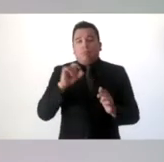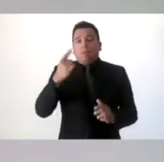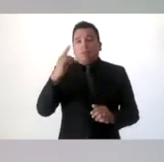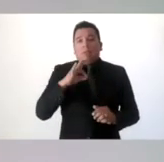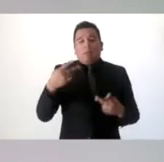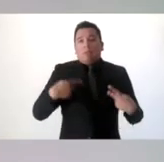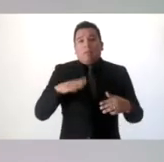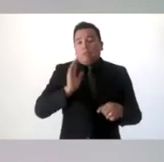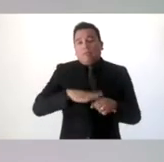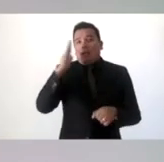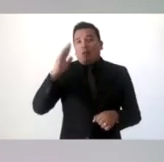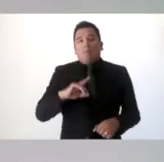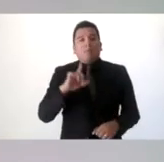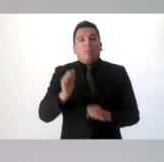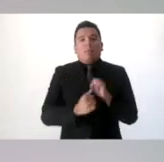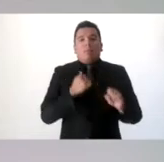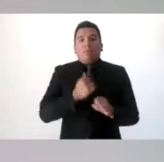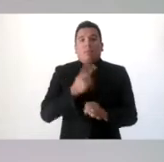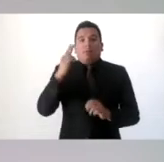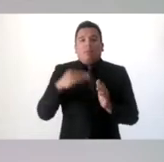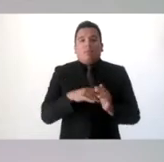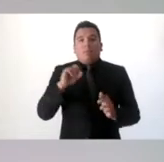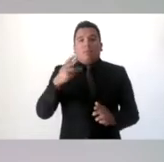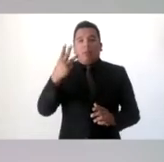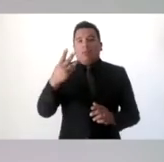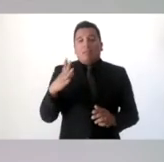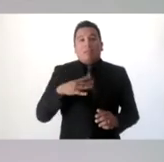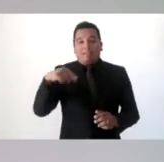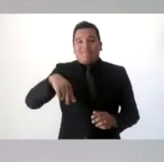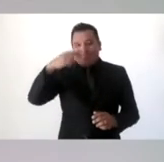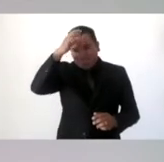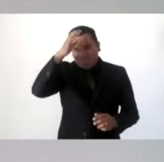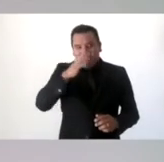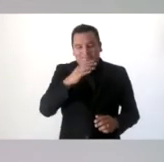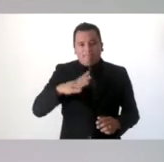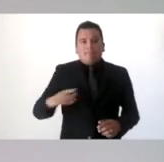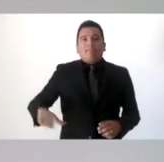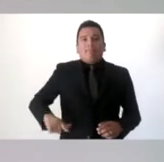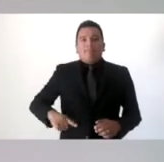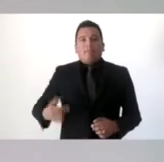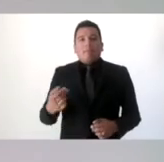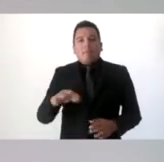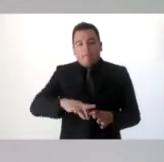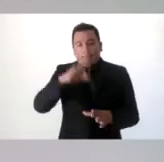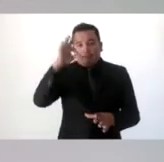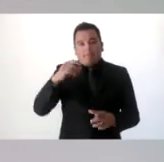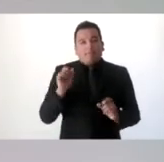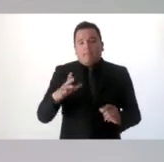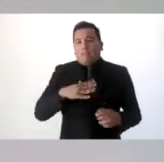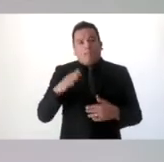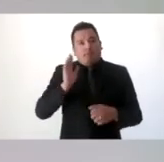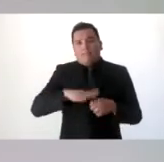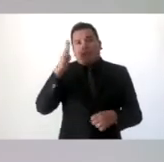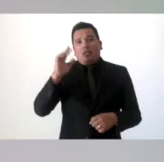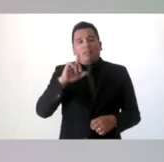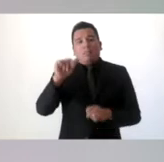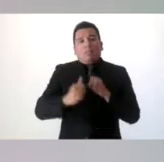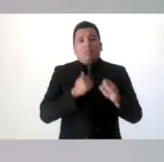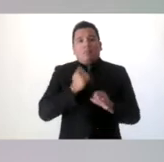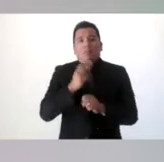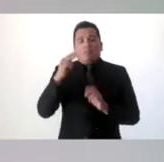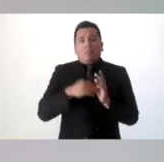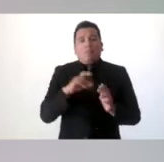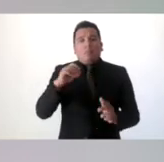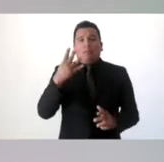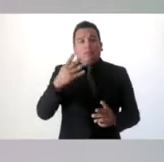En 2023, que hay elecciones para gobernador de Coahuila, pues seguramente podrán ser más, y en 2024 pues también. Entonces vamos a